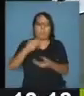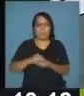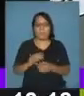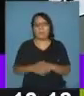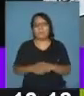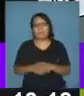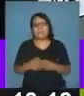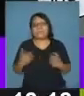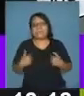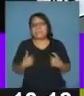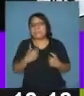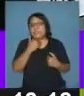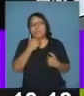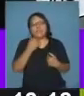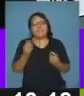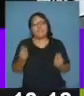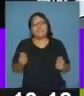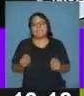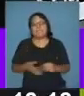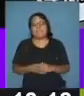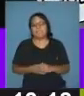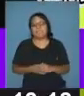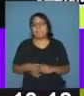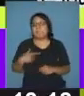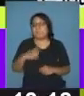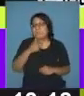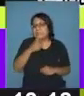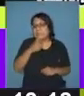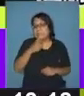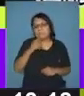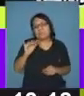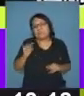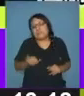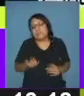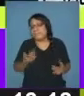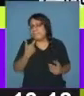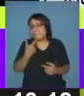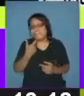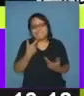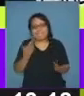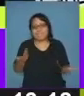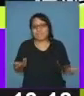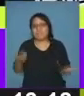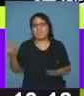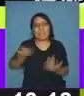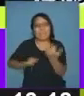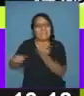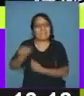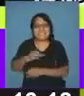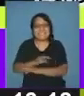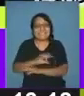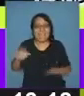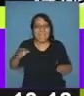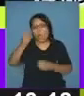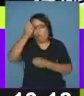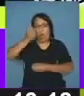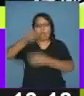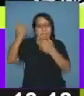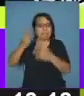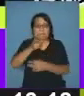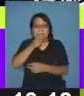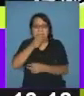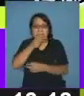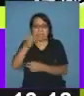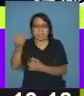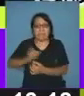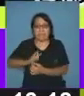no sabemos realmente lo que va a pasar. Creemos que sí, pero no tenemos ni un instructivo, no tenemos absolutamente nada. Sabemos que